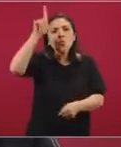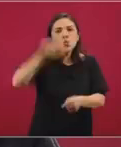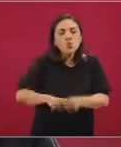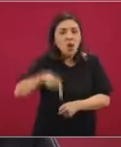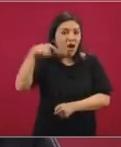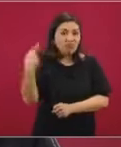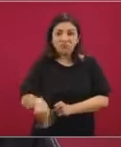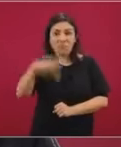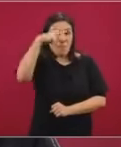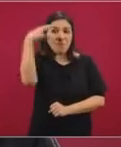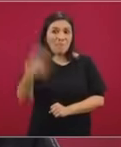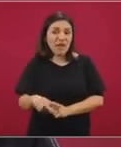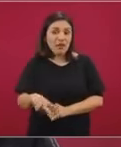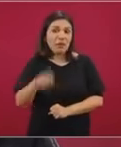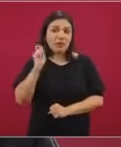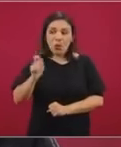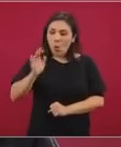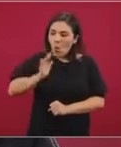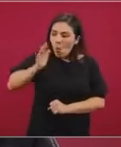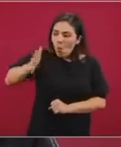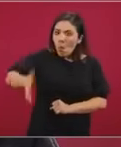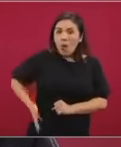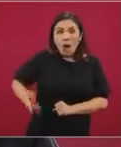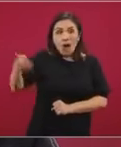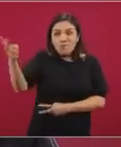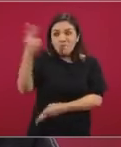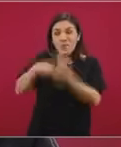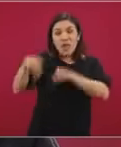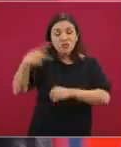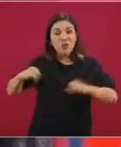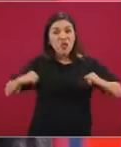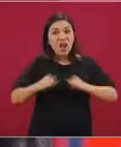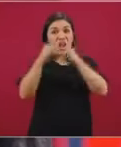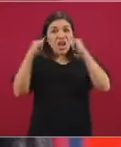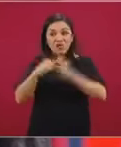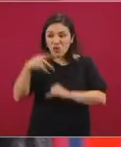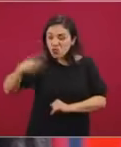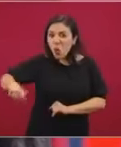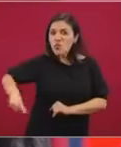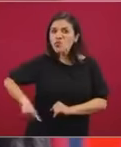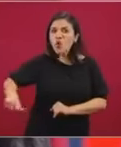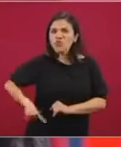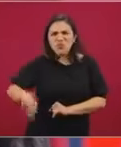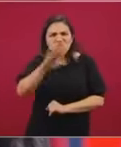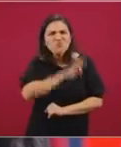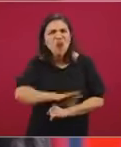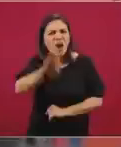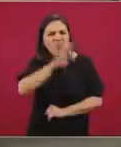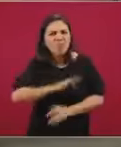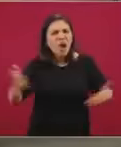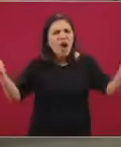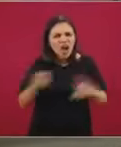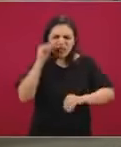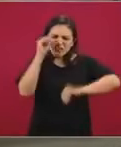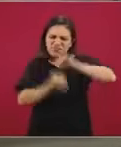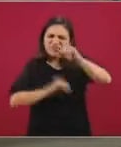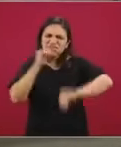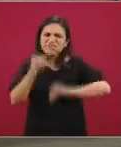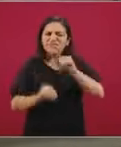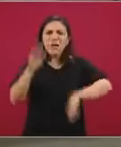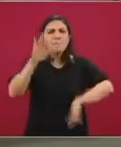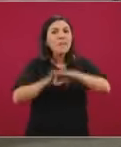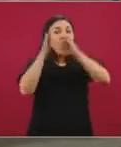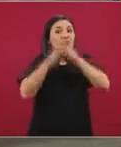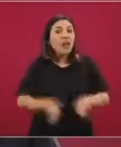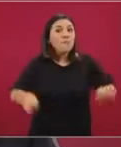en México, y es un enorme orgullo tener una institución pública con estas capacidades, con esta